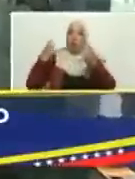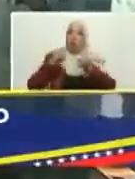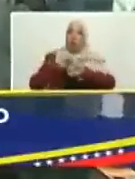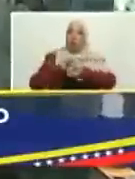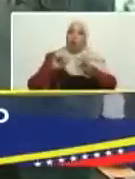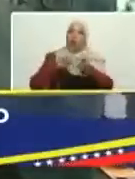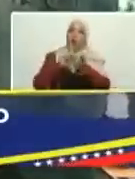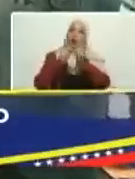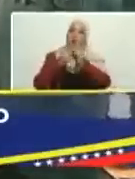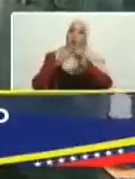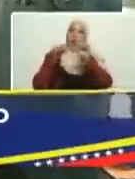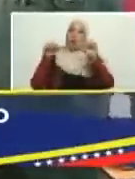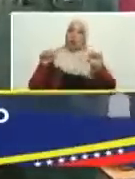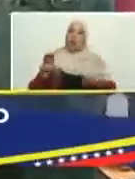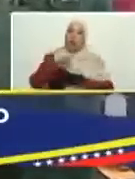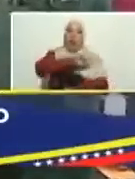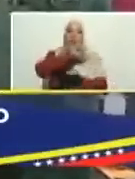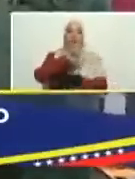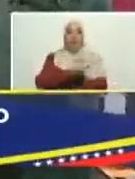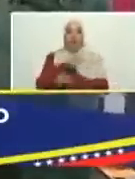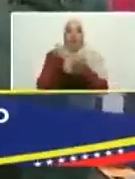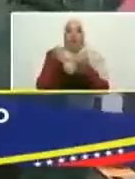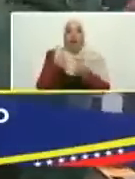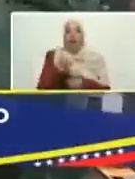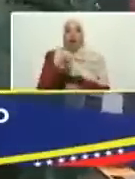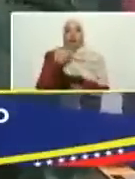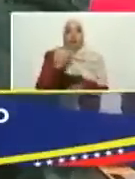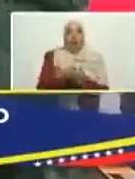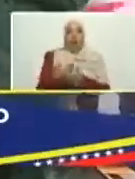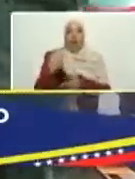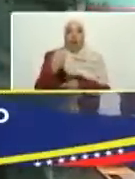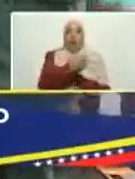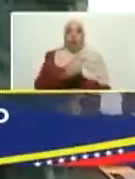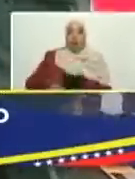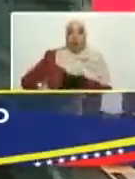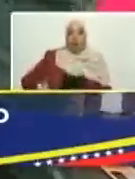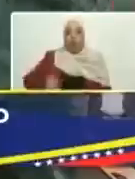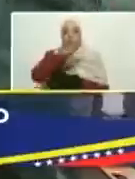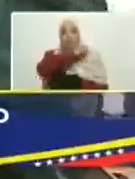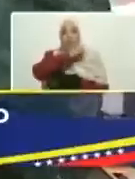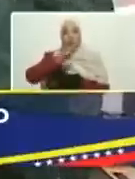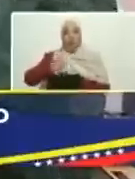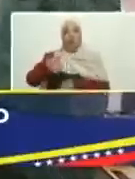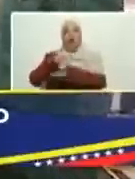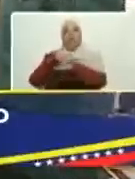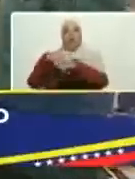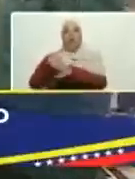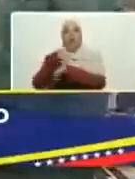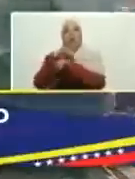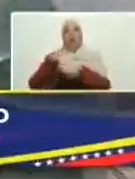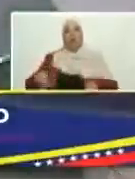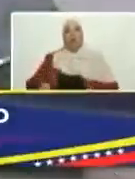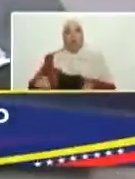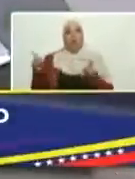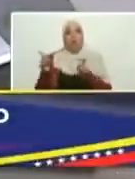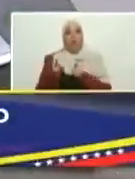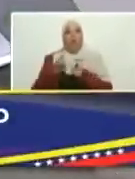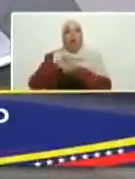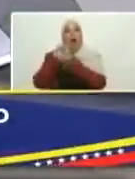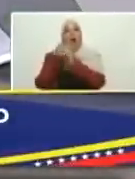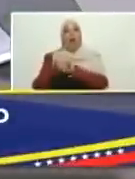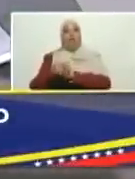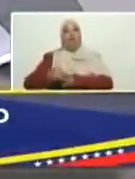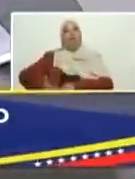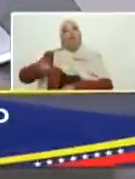territorial, y la fuerza que hemos obtenido, gracias a su mandato, mi comandante en jefe, con la milicia bolivariana, que se ha convertido en un